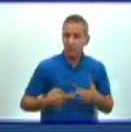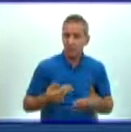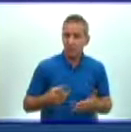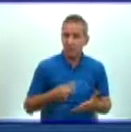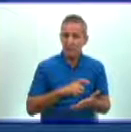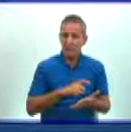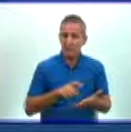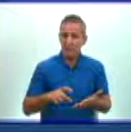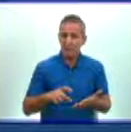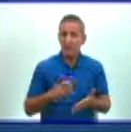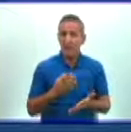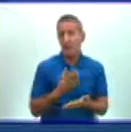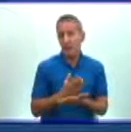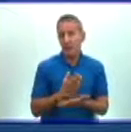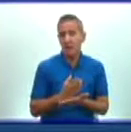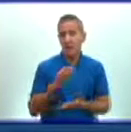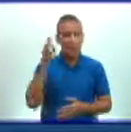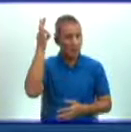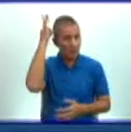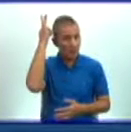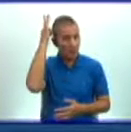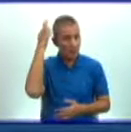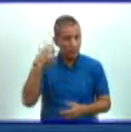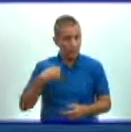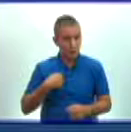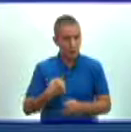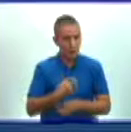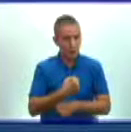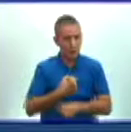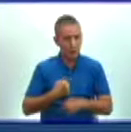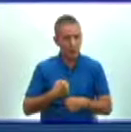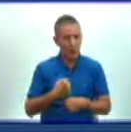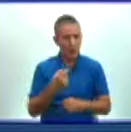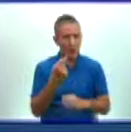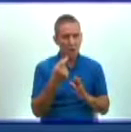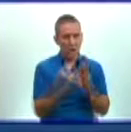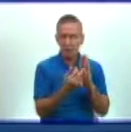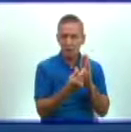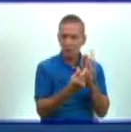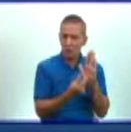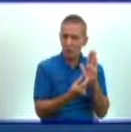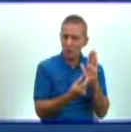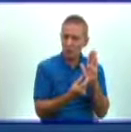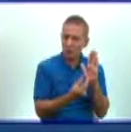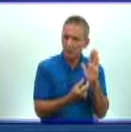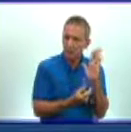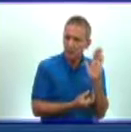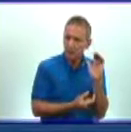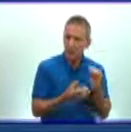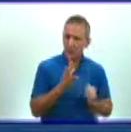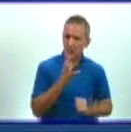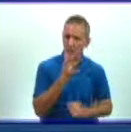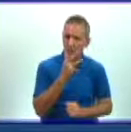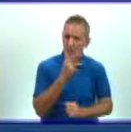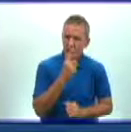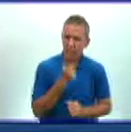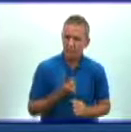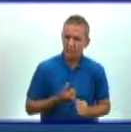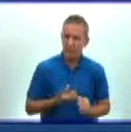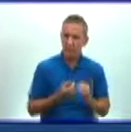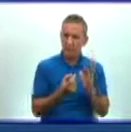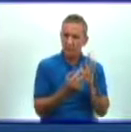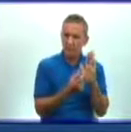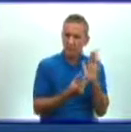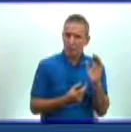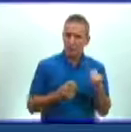de la clase de español, pues yo utilizo una palabra bonita, una palabra